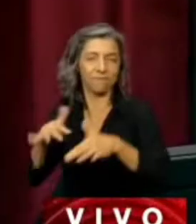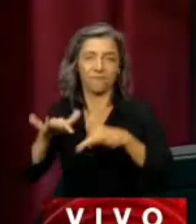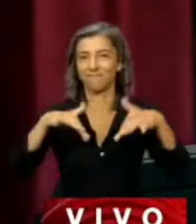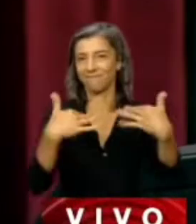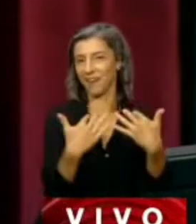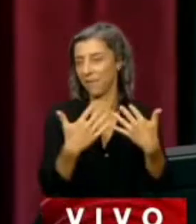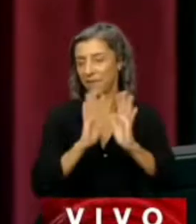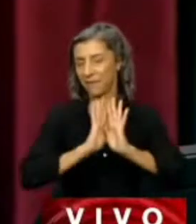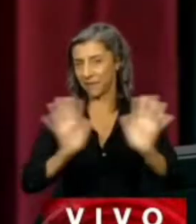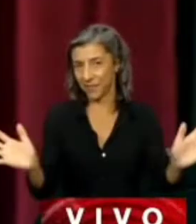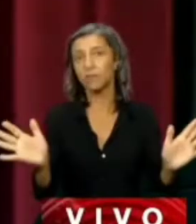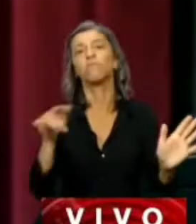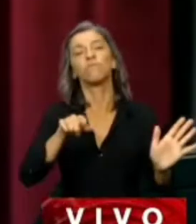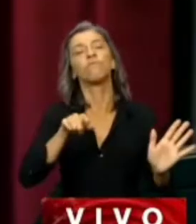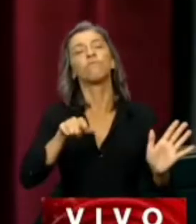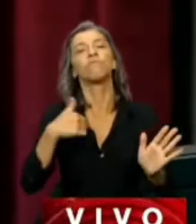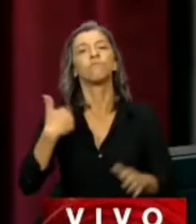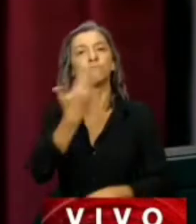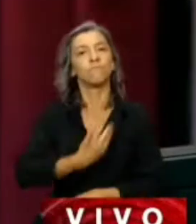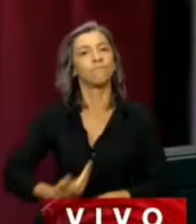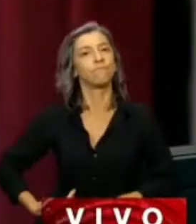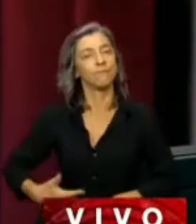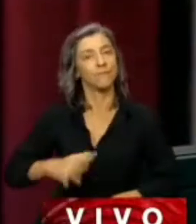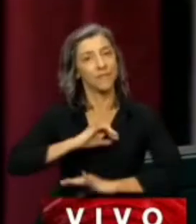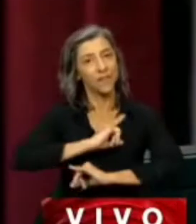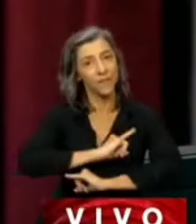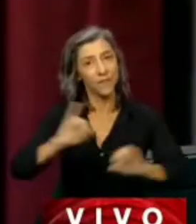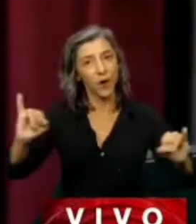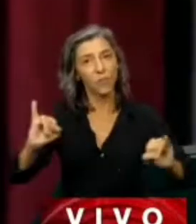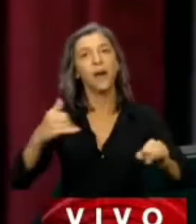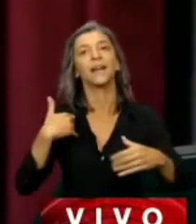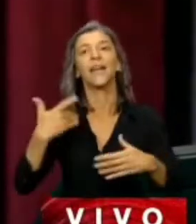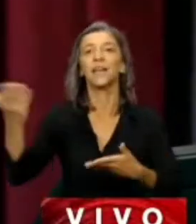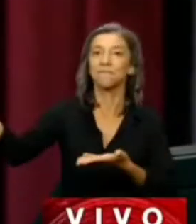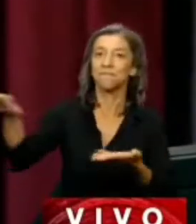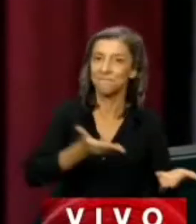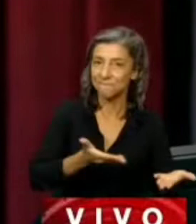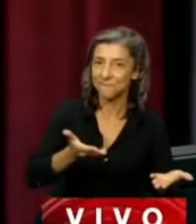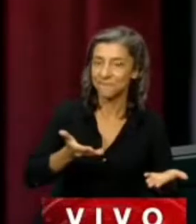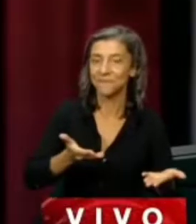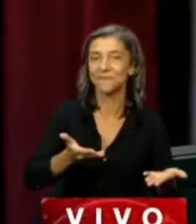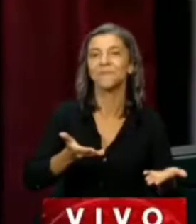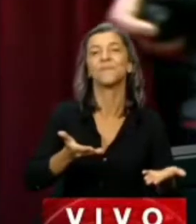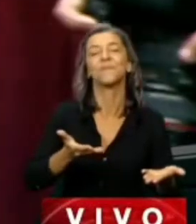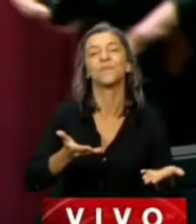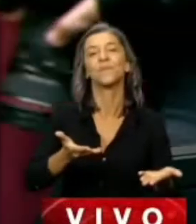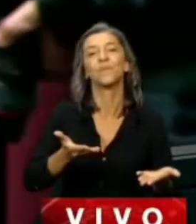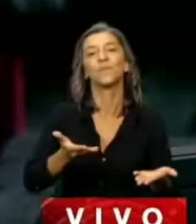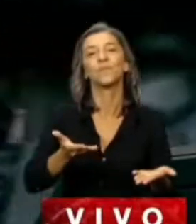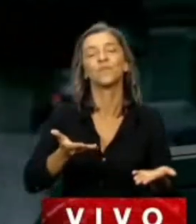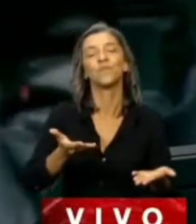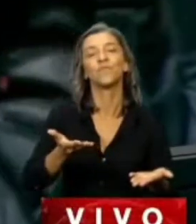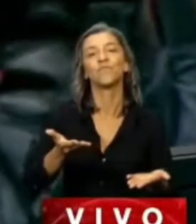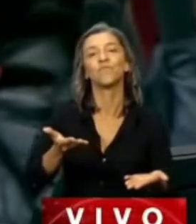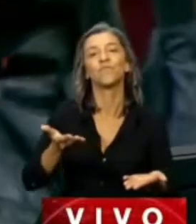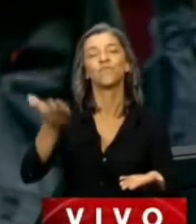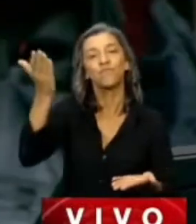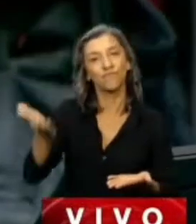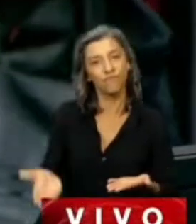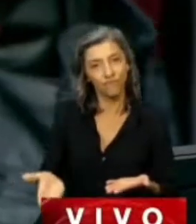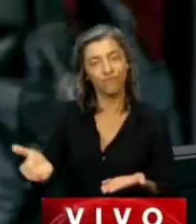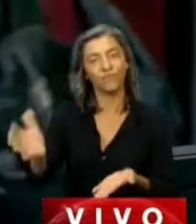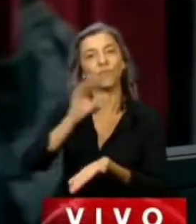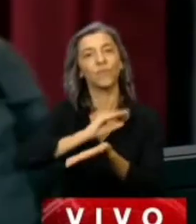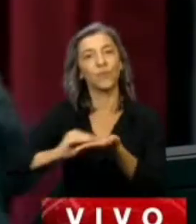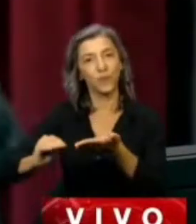Cámara. La Presidencia informa que se encuentra, y lo invitamos a pasar, en la antesala al